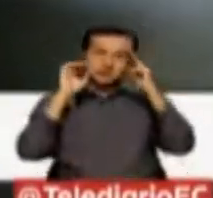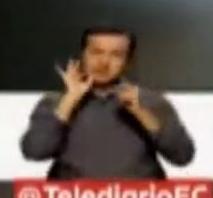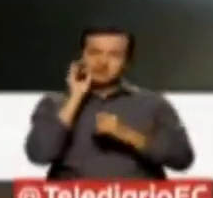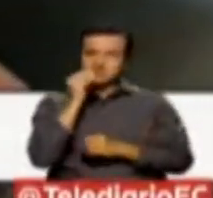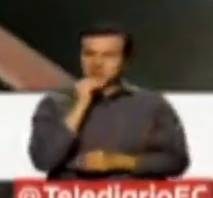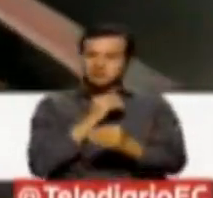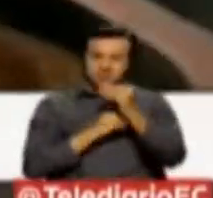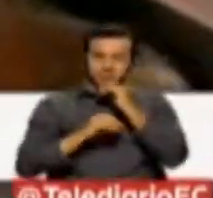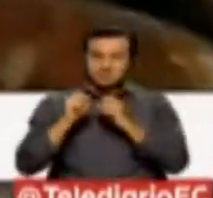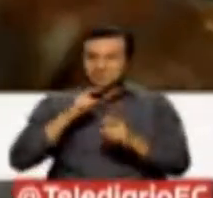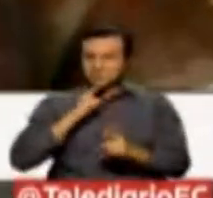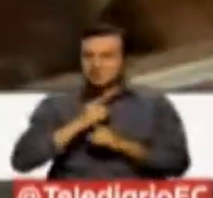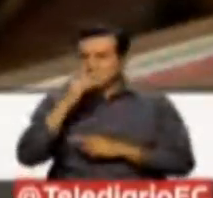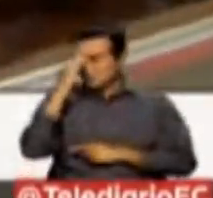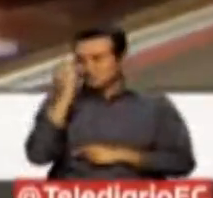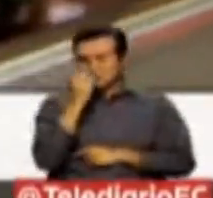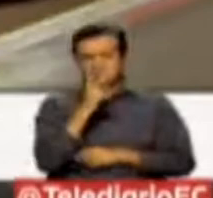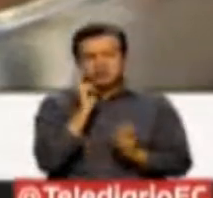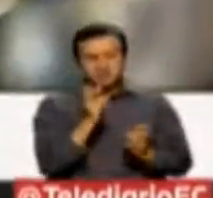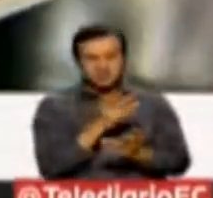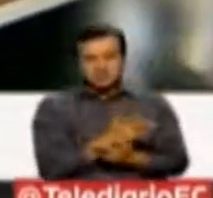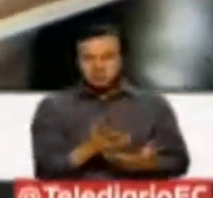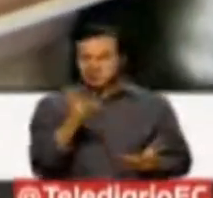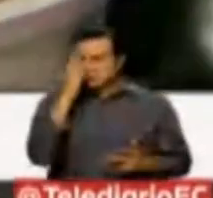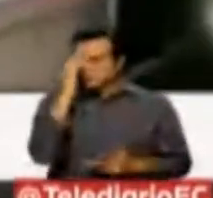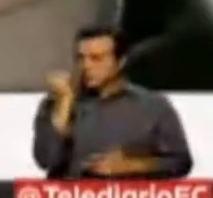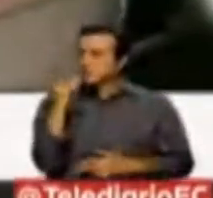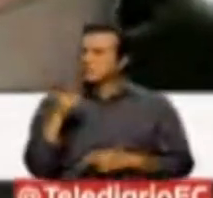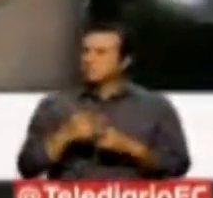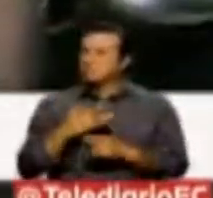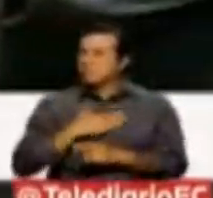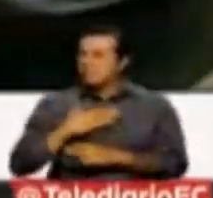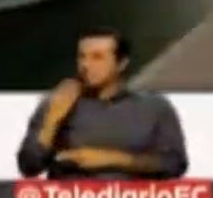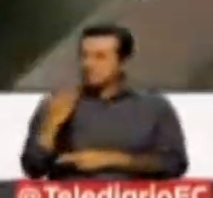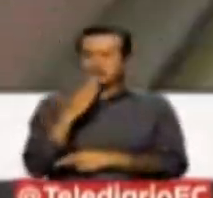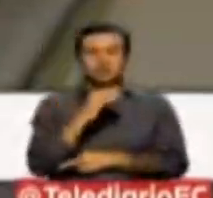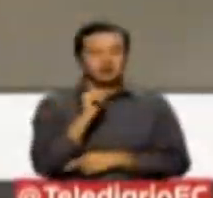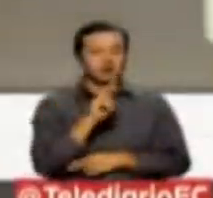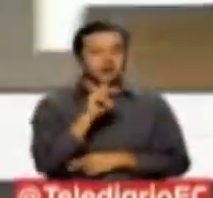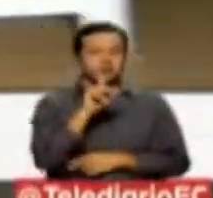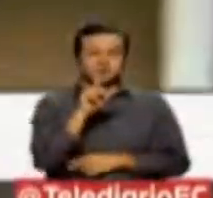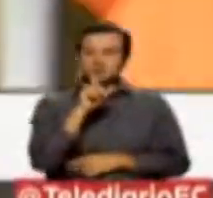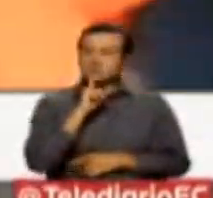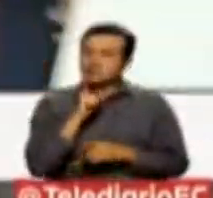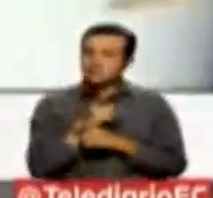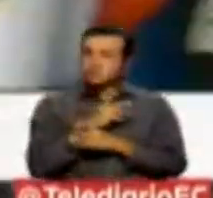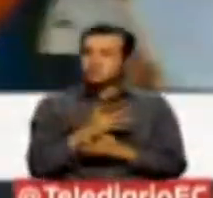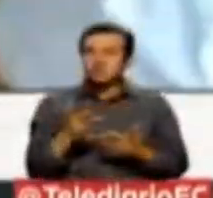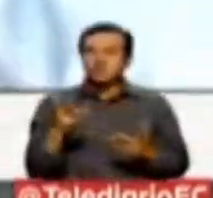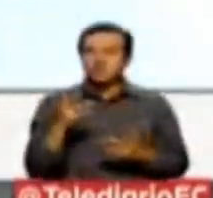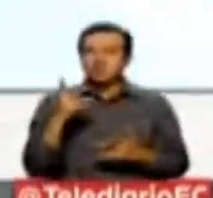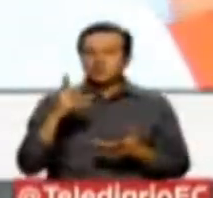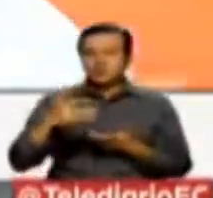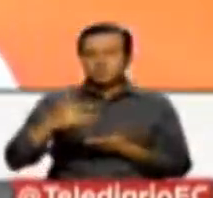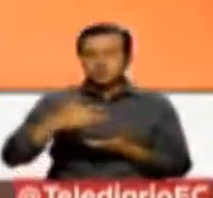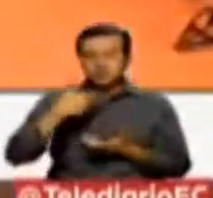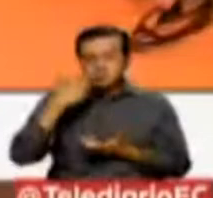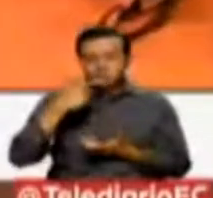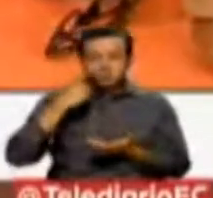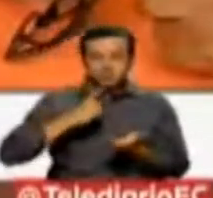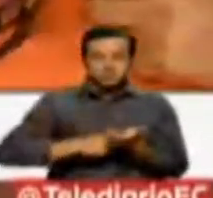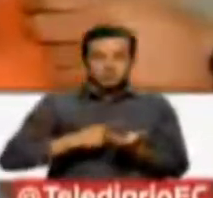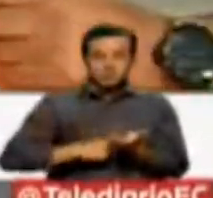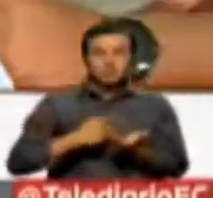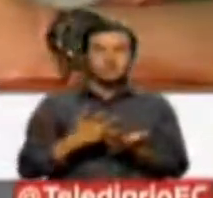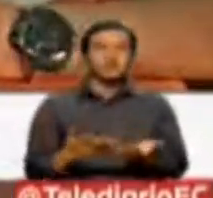comida. Maestro, buenos días, buen provecho para usted. Buenos días. ¿Cuál es su nombre, por favor? Carlos. Don Carlos, bueno, cuéntenos un poco. Un caldito de salchicha para el guayaco